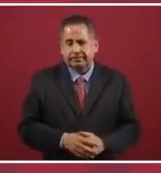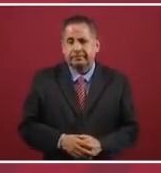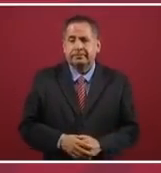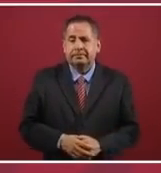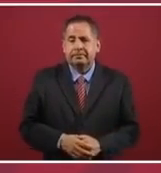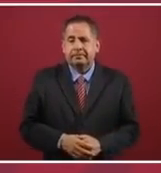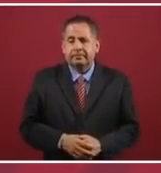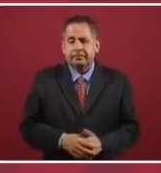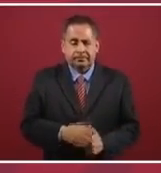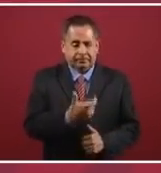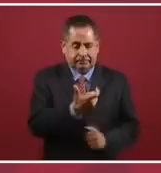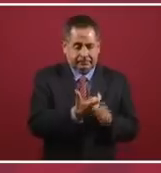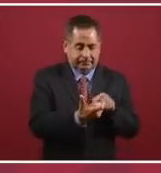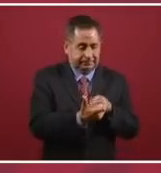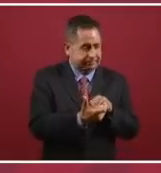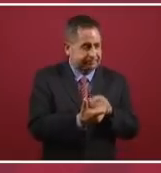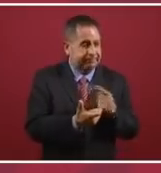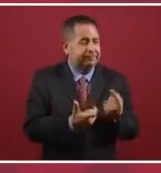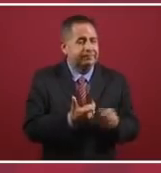dinero es